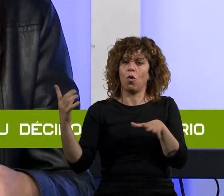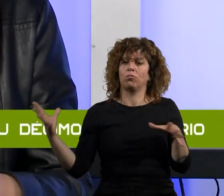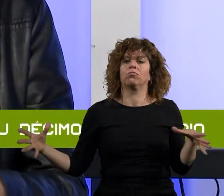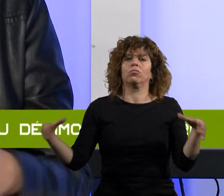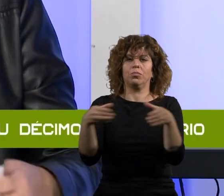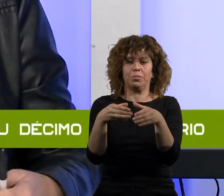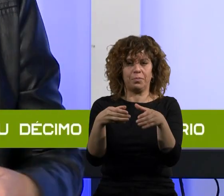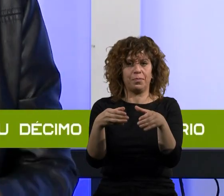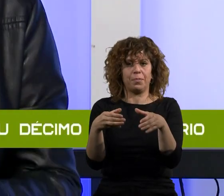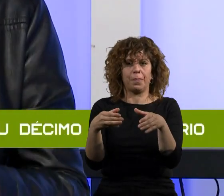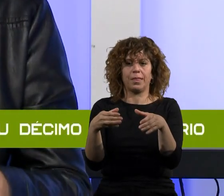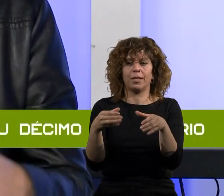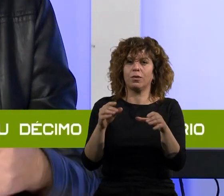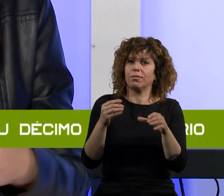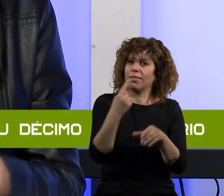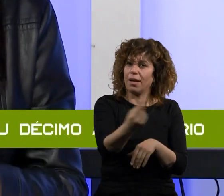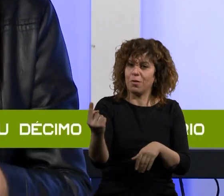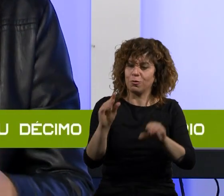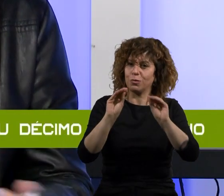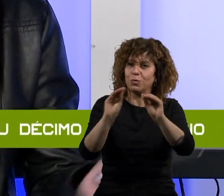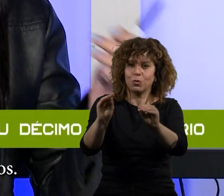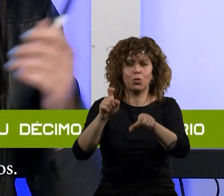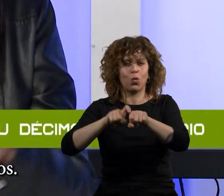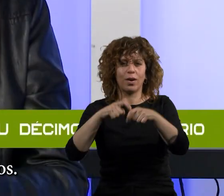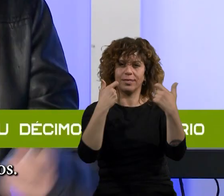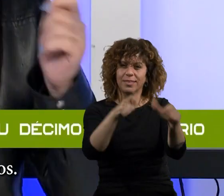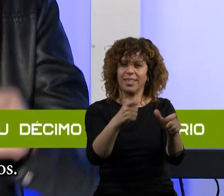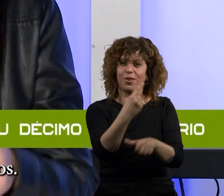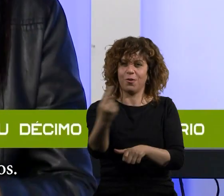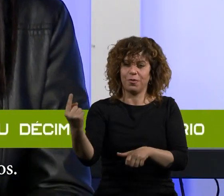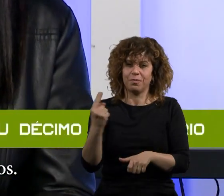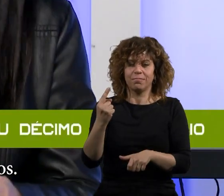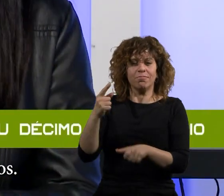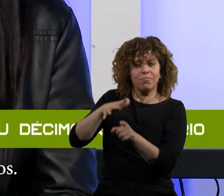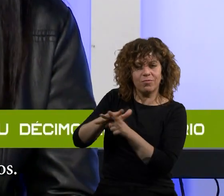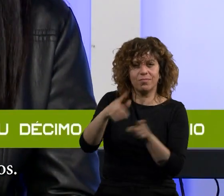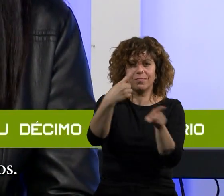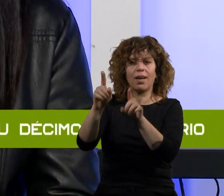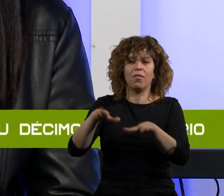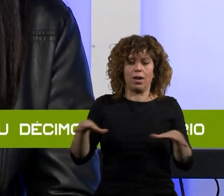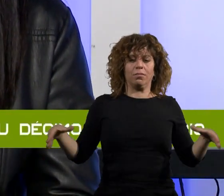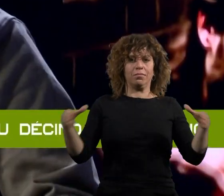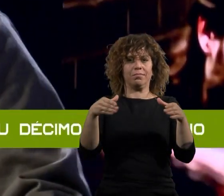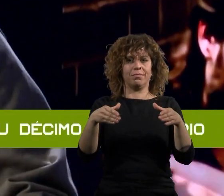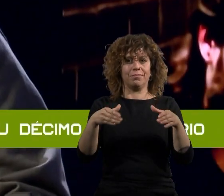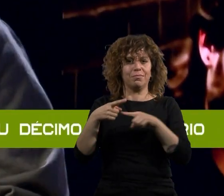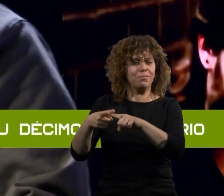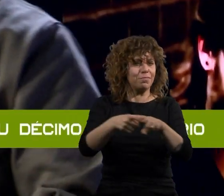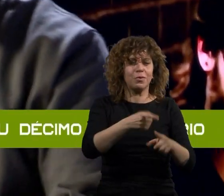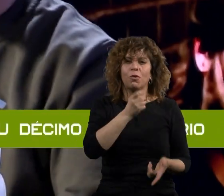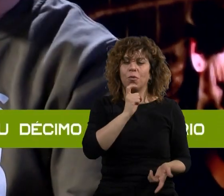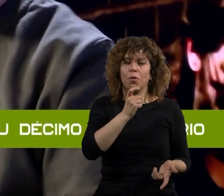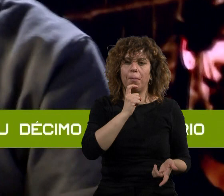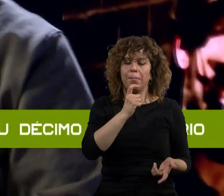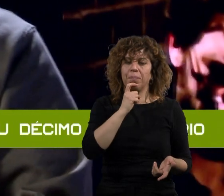como decíamos antes, cada uno con su estilo, con sus influencias y componer y hacer algo juntos. ¿Sabes qué pasa? Que